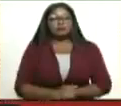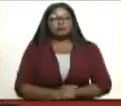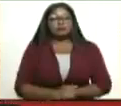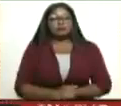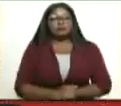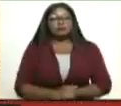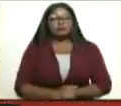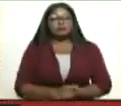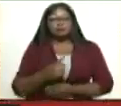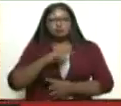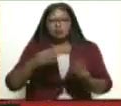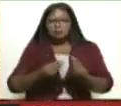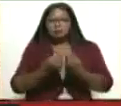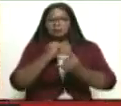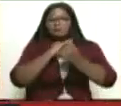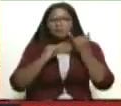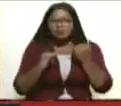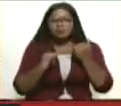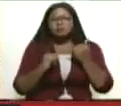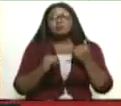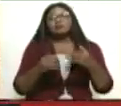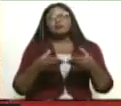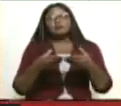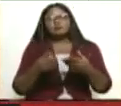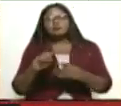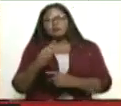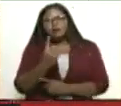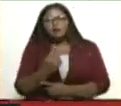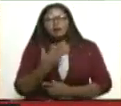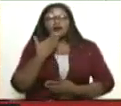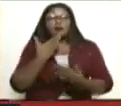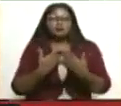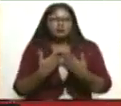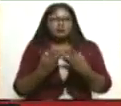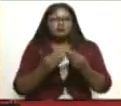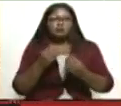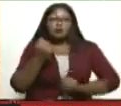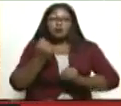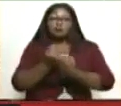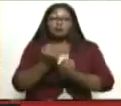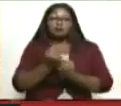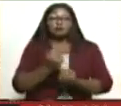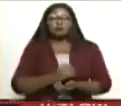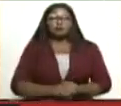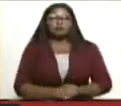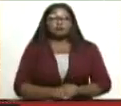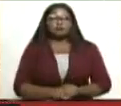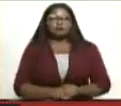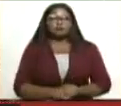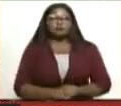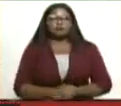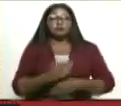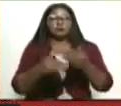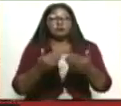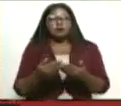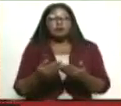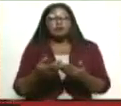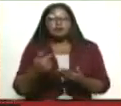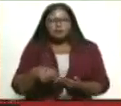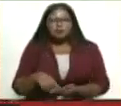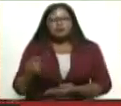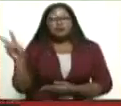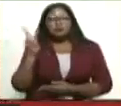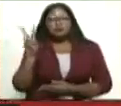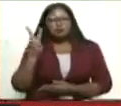acompañarnos en este cierre y de entrada agradecerle todo el apoyo que la hermana República Bolivariana de